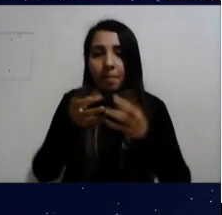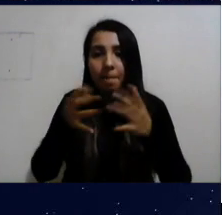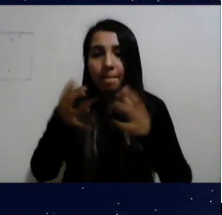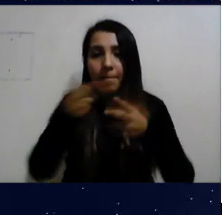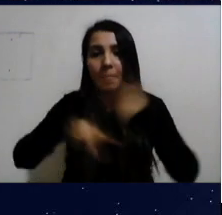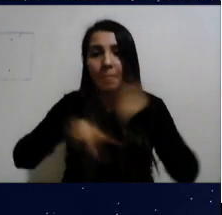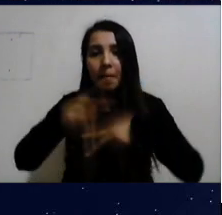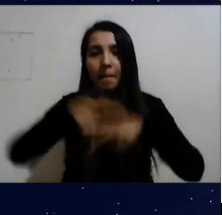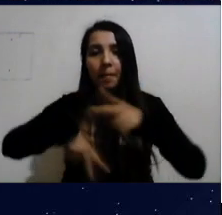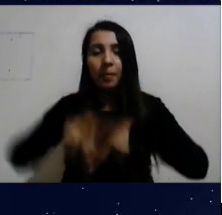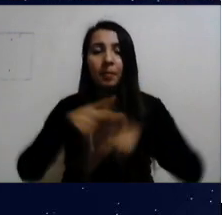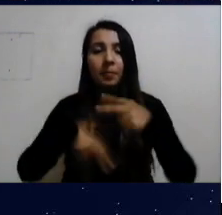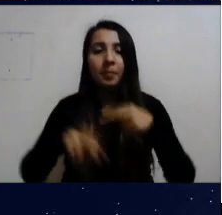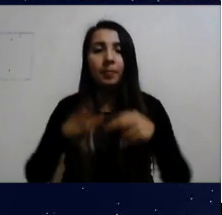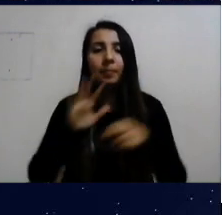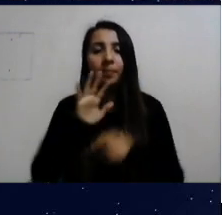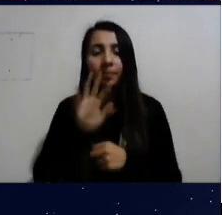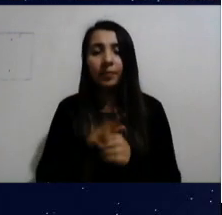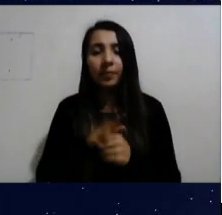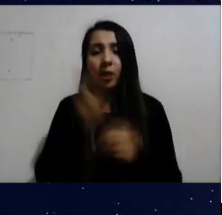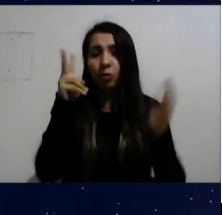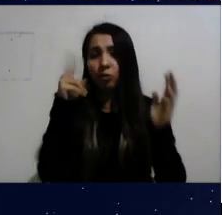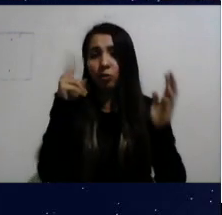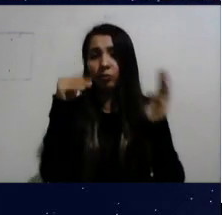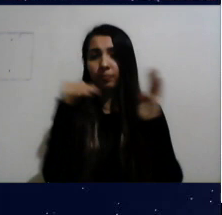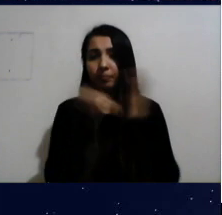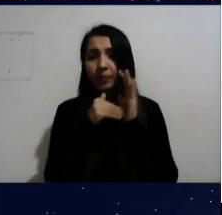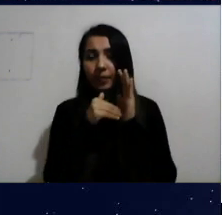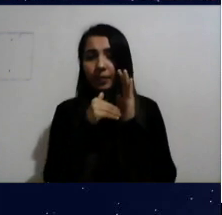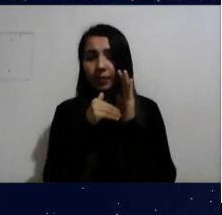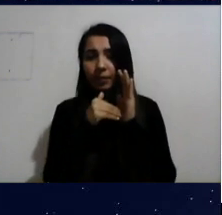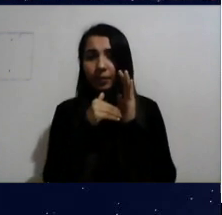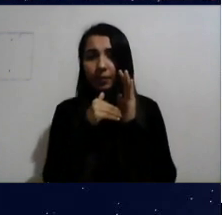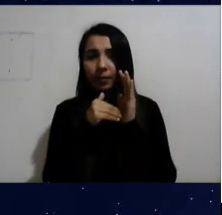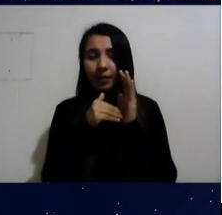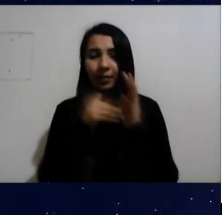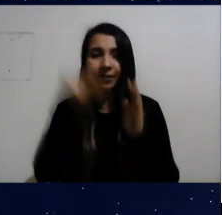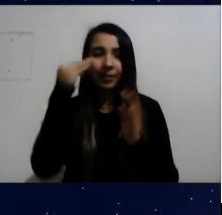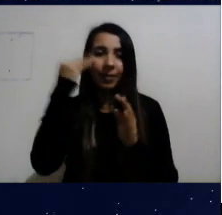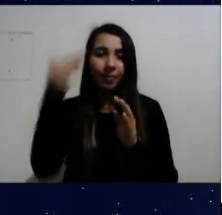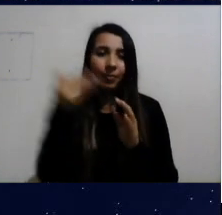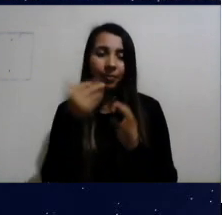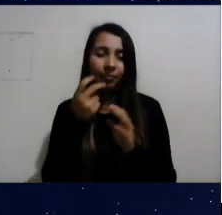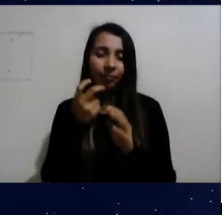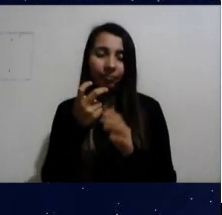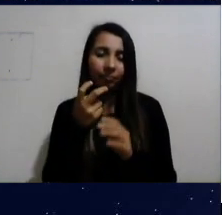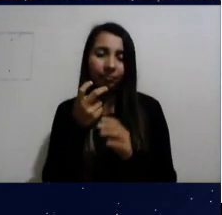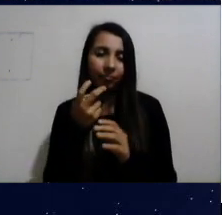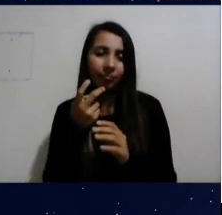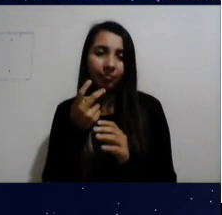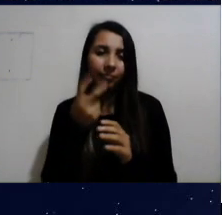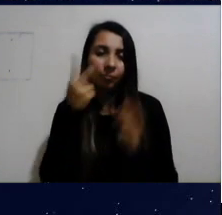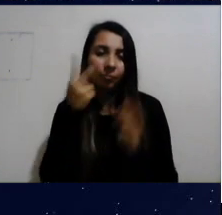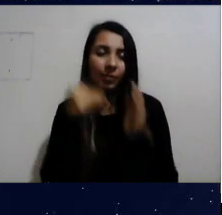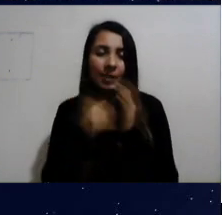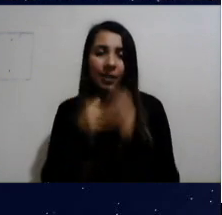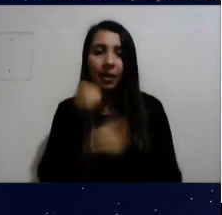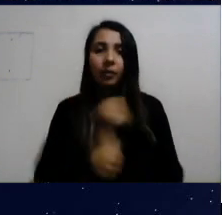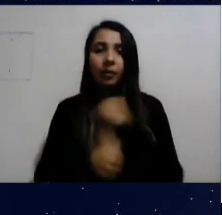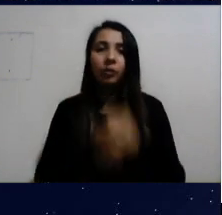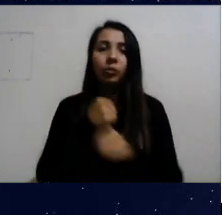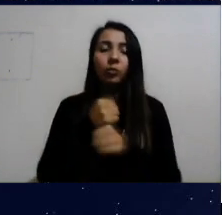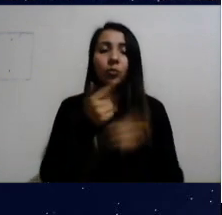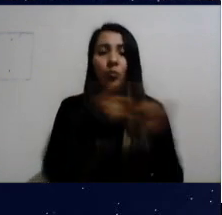esas condiciones. Entonces, alrededor del año 2000, con el torno del milenio, hubo